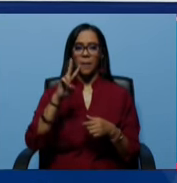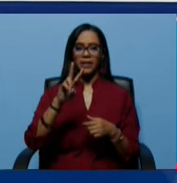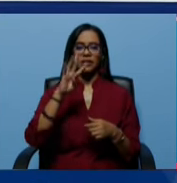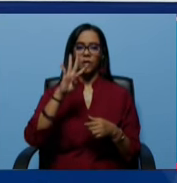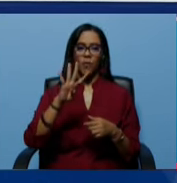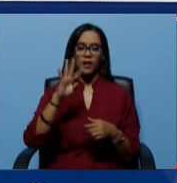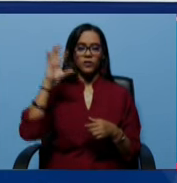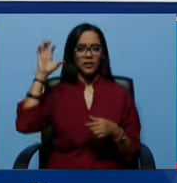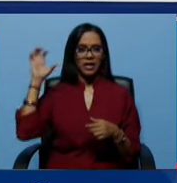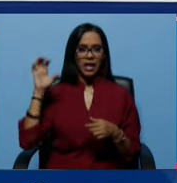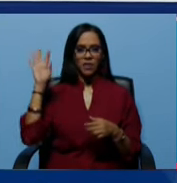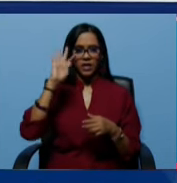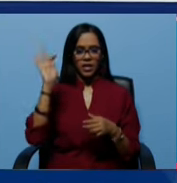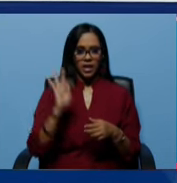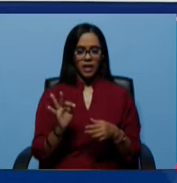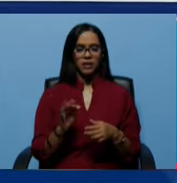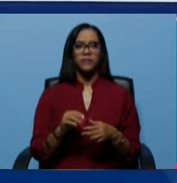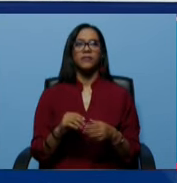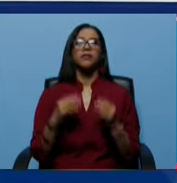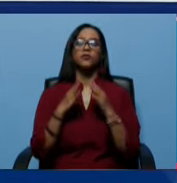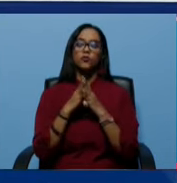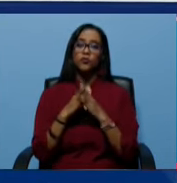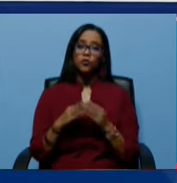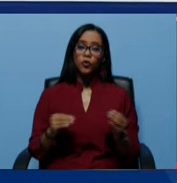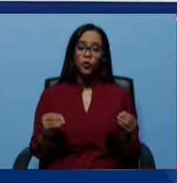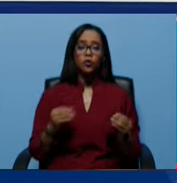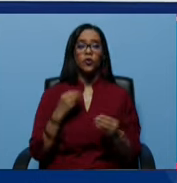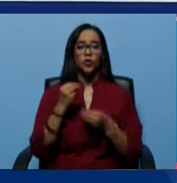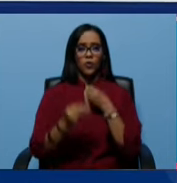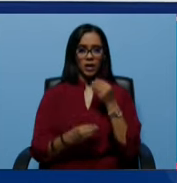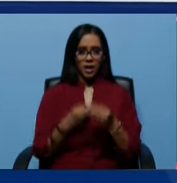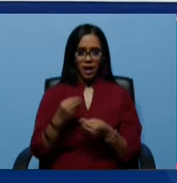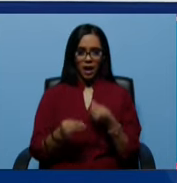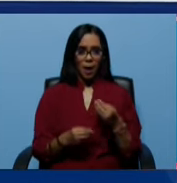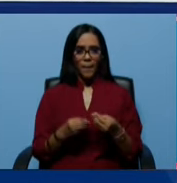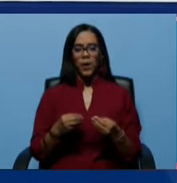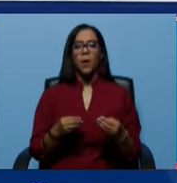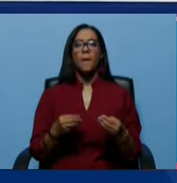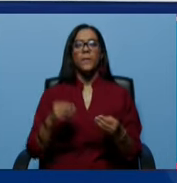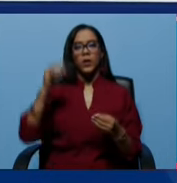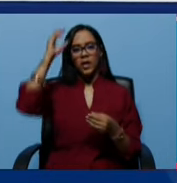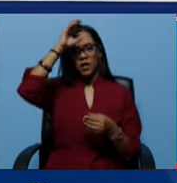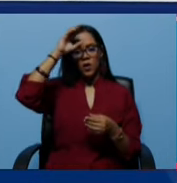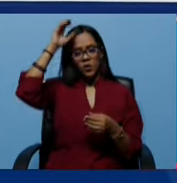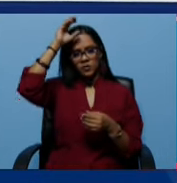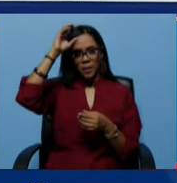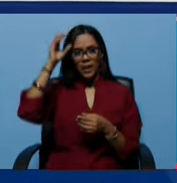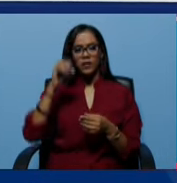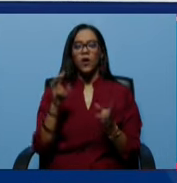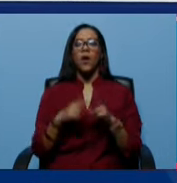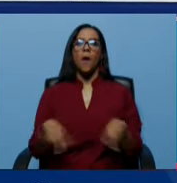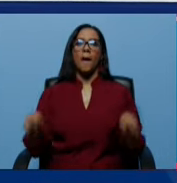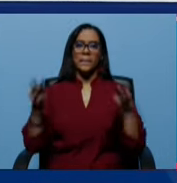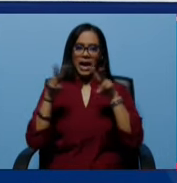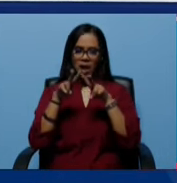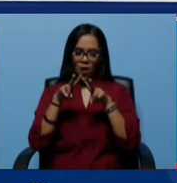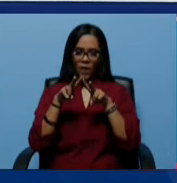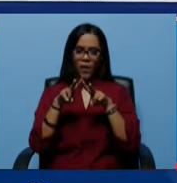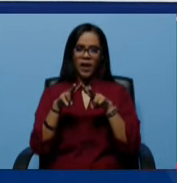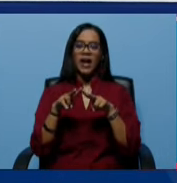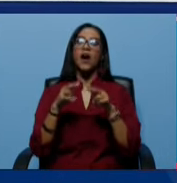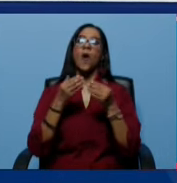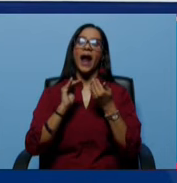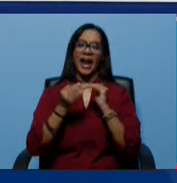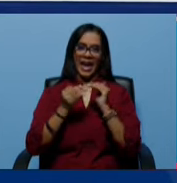entidades federales. Todo lo que hagamos por el conocimiento, con valores, con